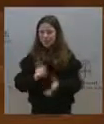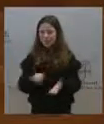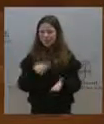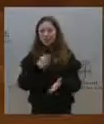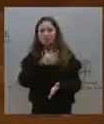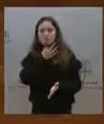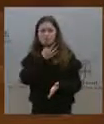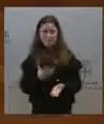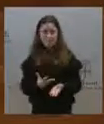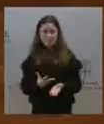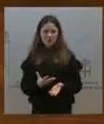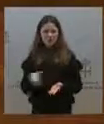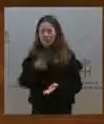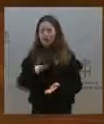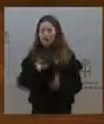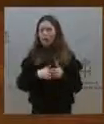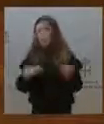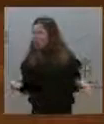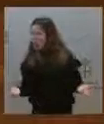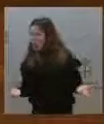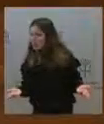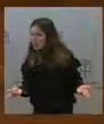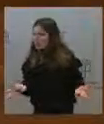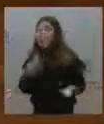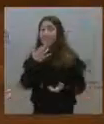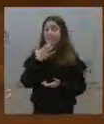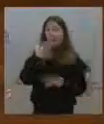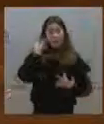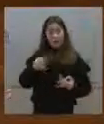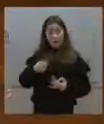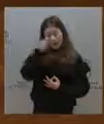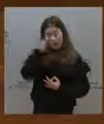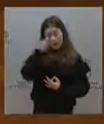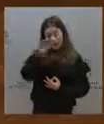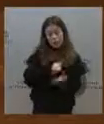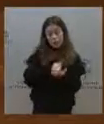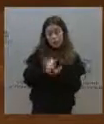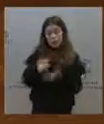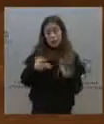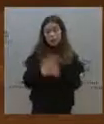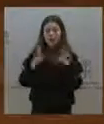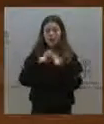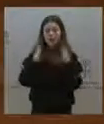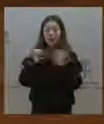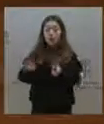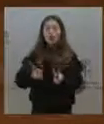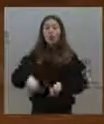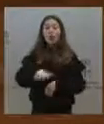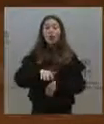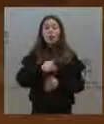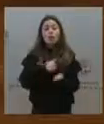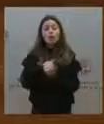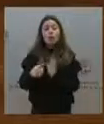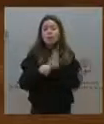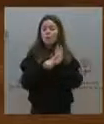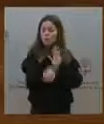Si de verdad estuvieran interesados en el medio rural y en facilitar el acceso a la vivienda en el medio rural, deberían haber suprimido este impuesto sin más en el medio rural, que supone